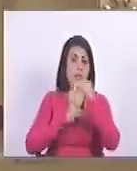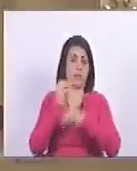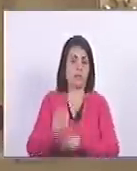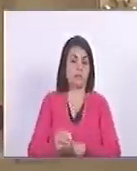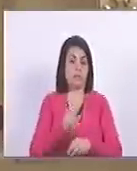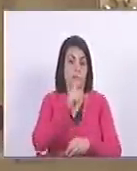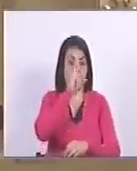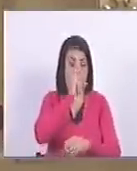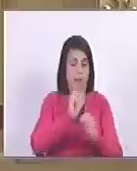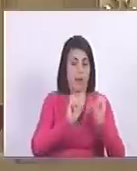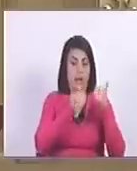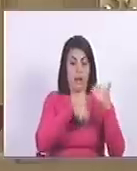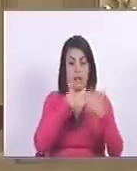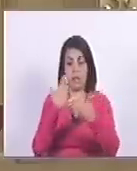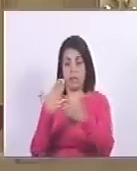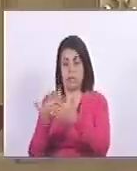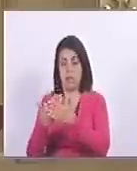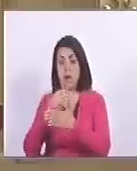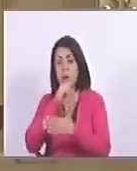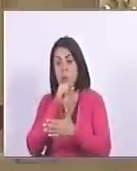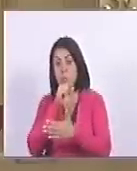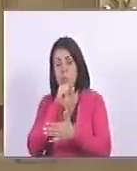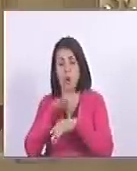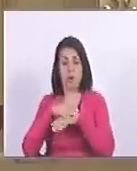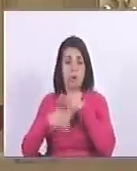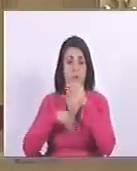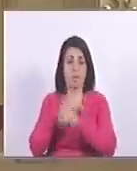desde la edad inicial hasta el adulto mayor,